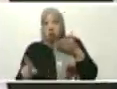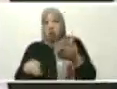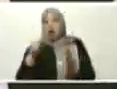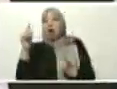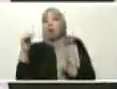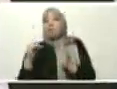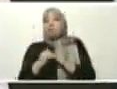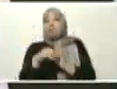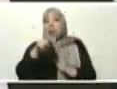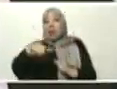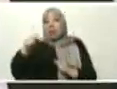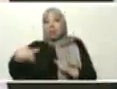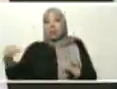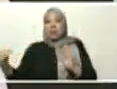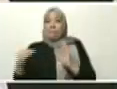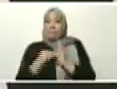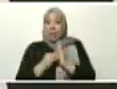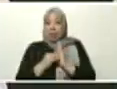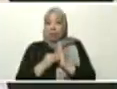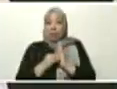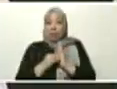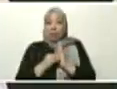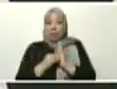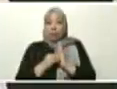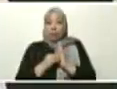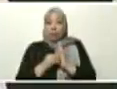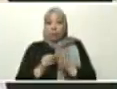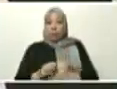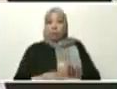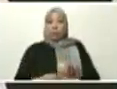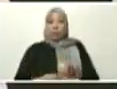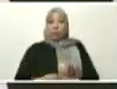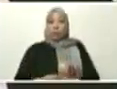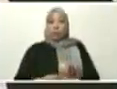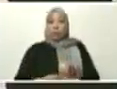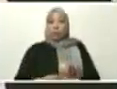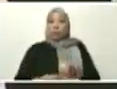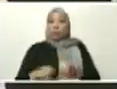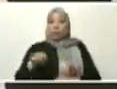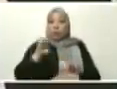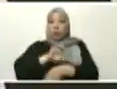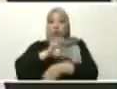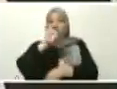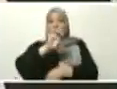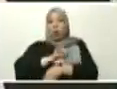y venezolanas que quieran regresar del Perú, de Chile, de Ecuador,